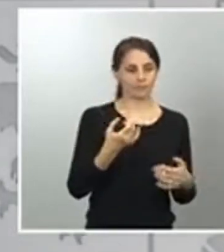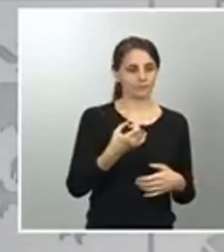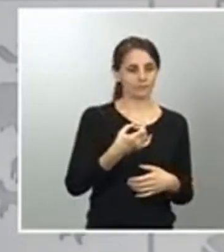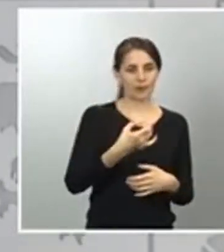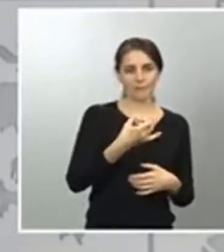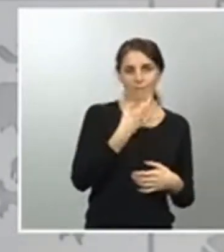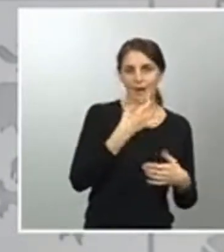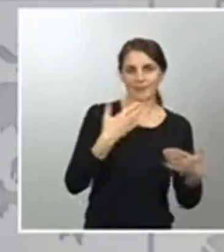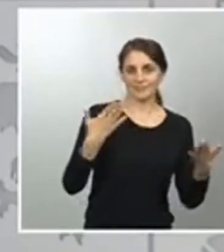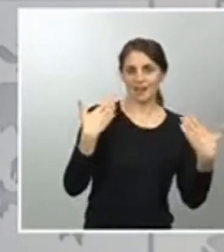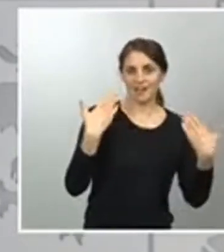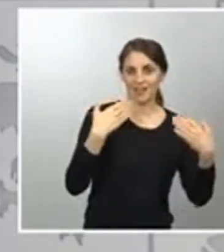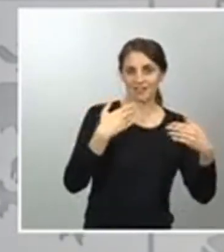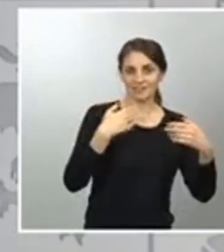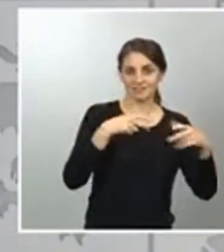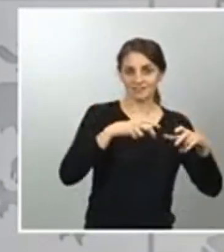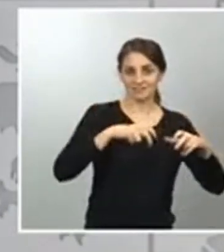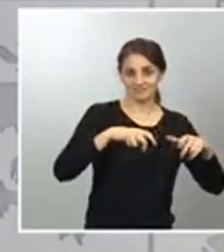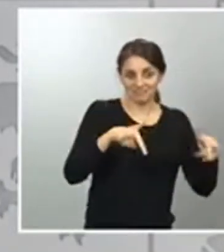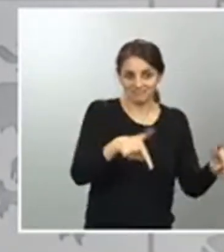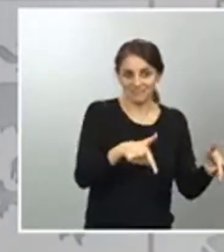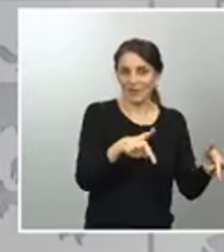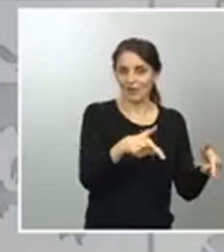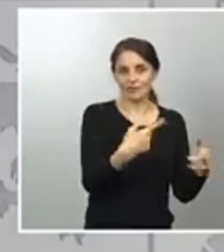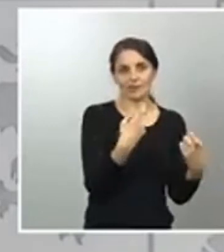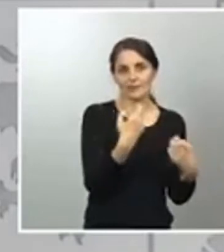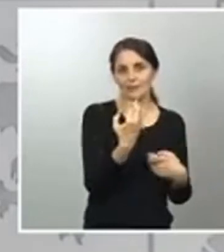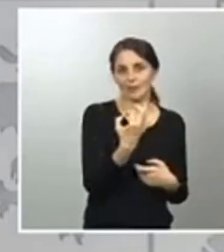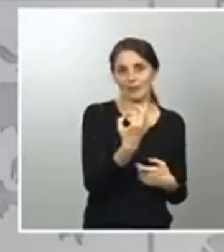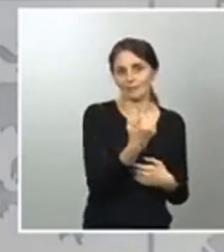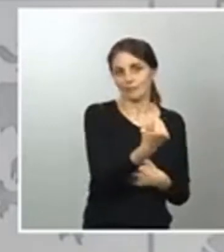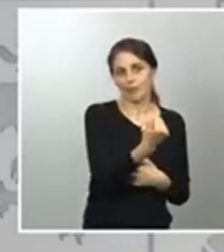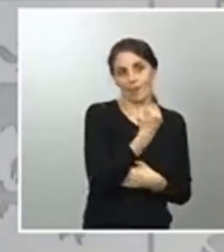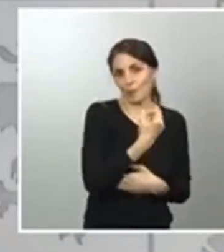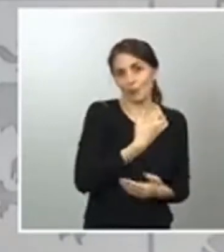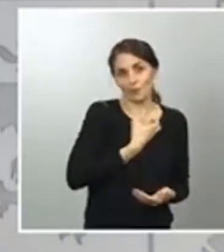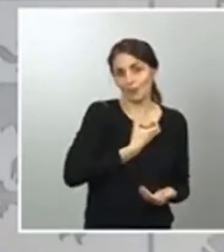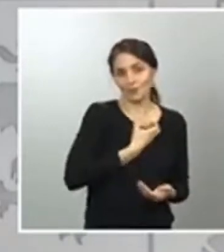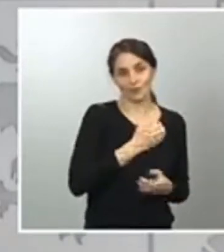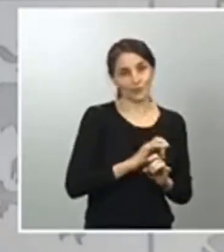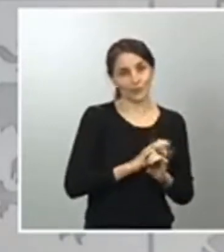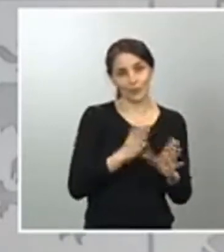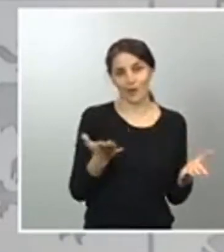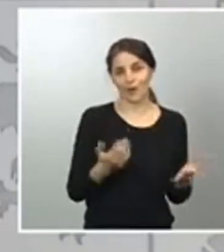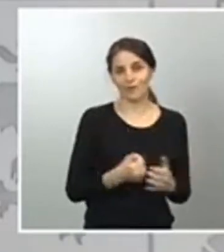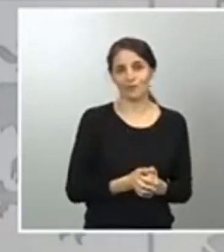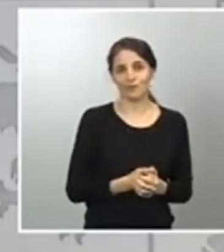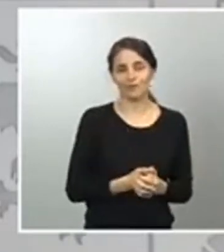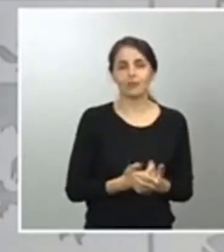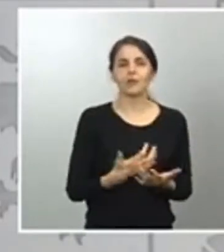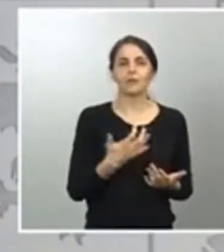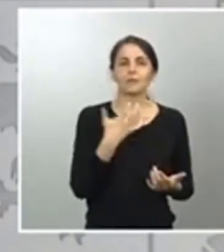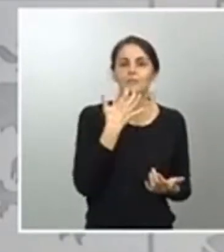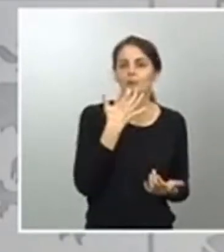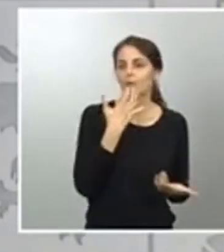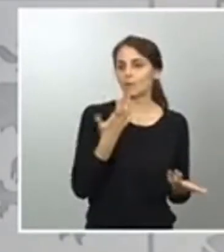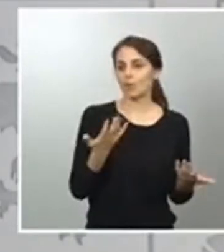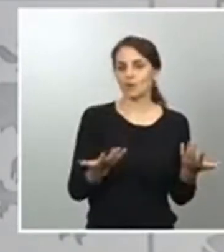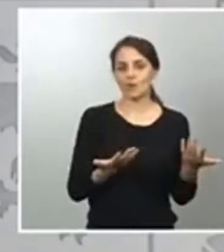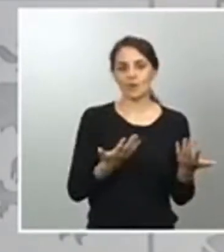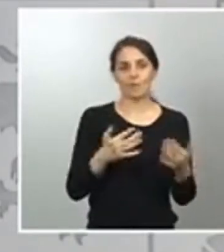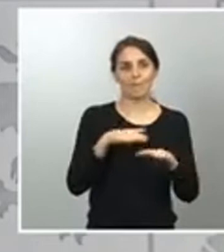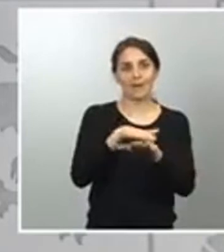intervención, pues que lógicamente vamos a necesitar del apoyo de los ayuntamientos. Hay cuestiones como puedan ser, por ejemplo, la reapertura de playas, que